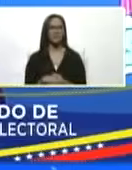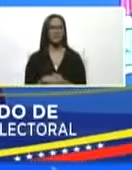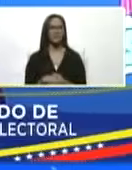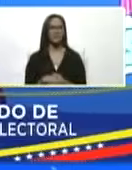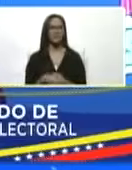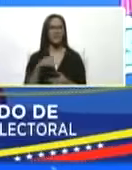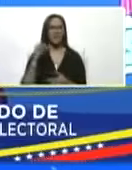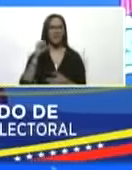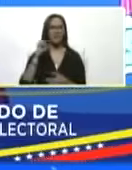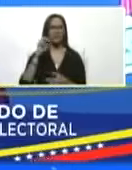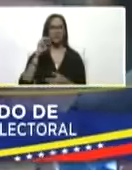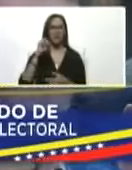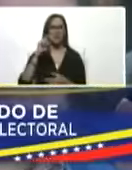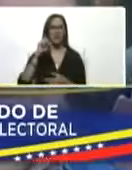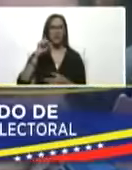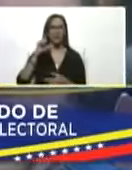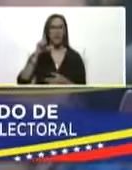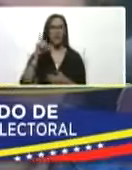Samuel Moncada.